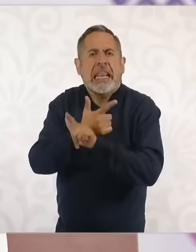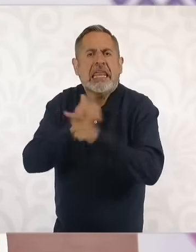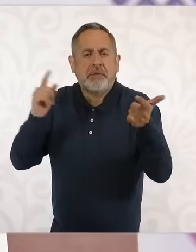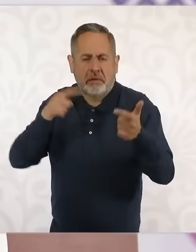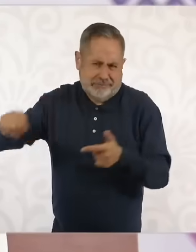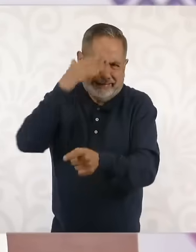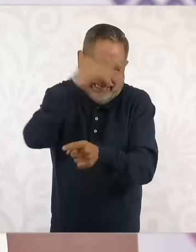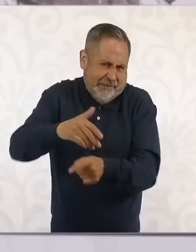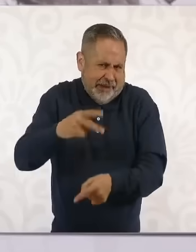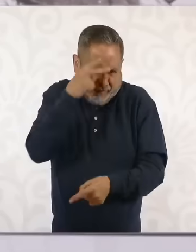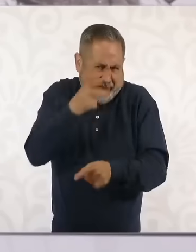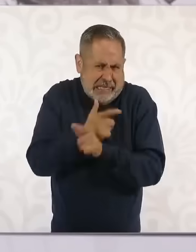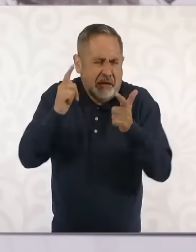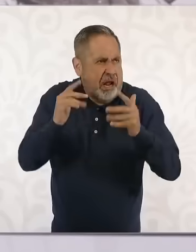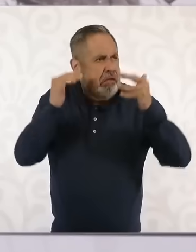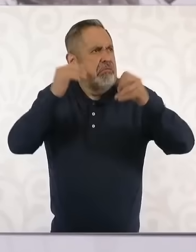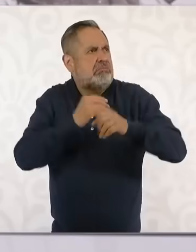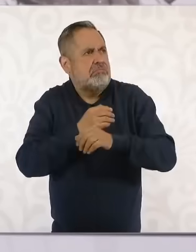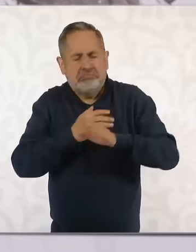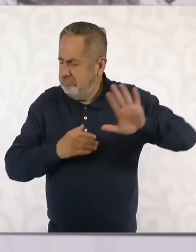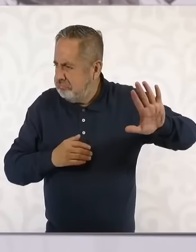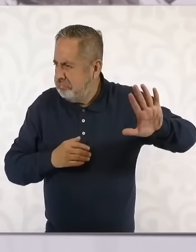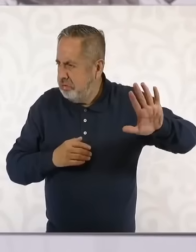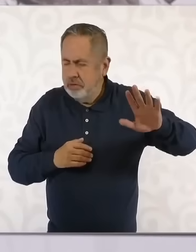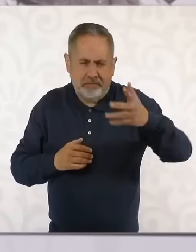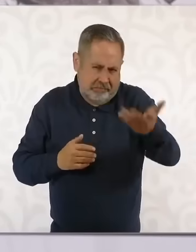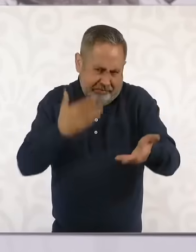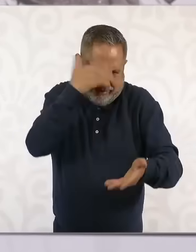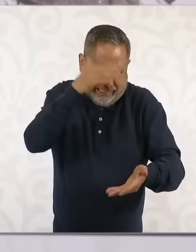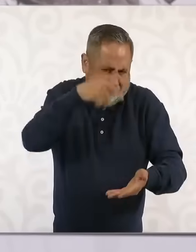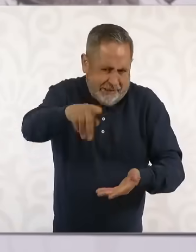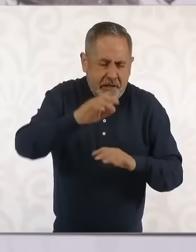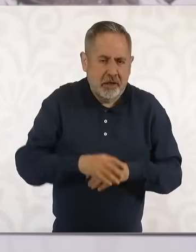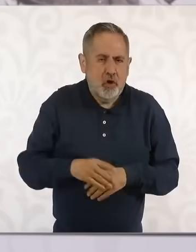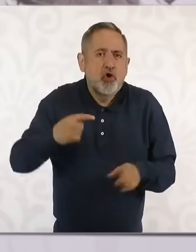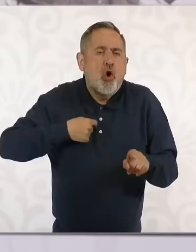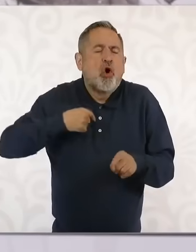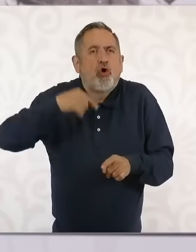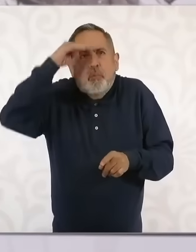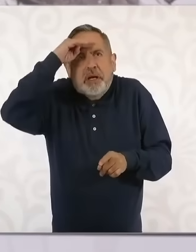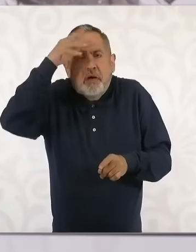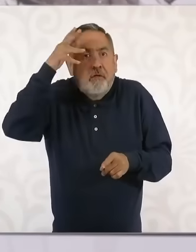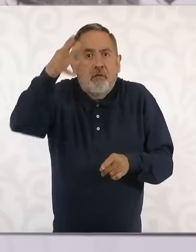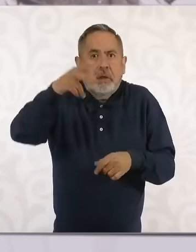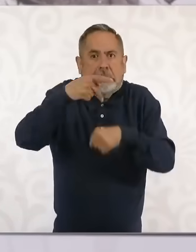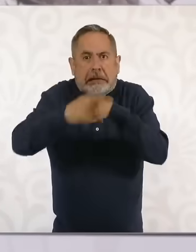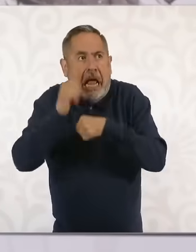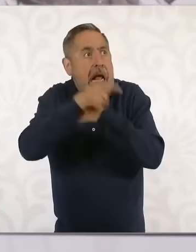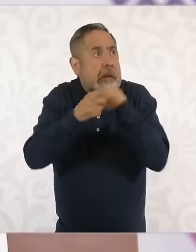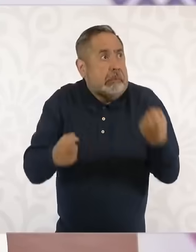Entonces, y nosotros vamos a seguir informando. Repito, no veo riesgos con